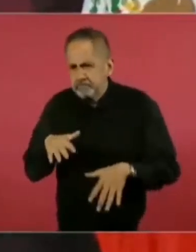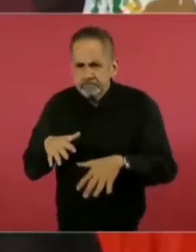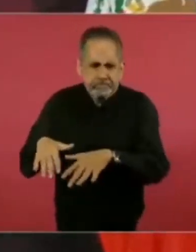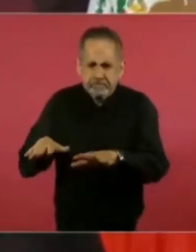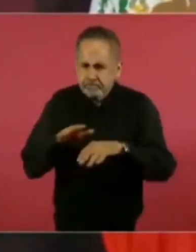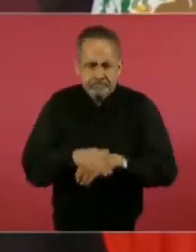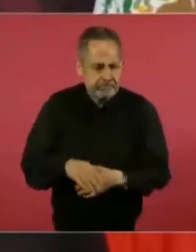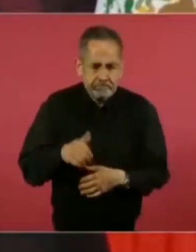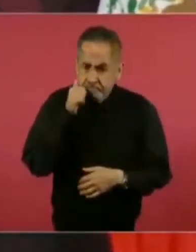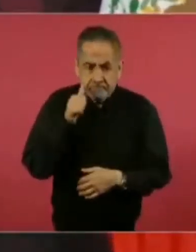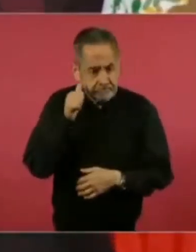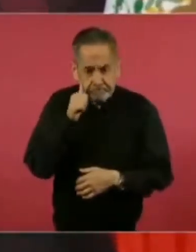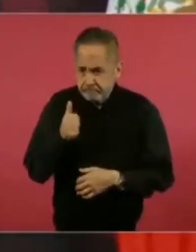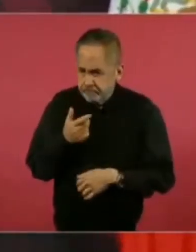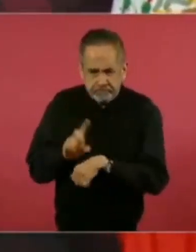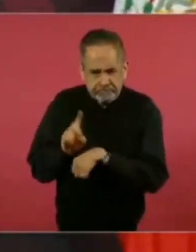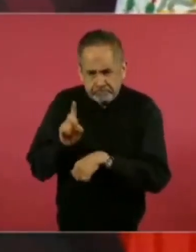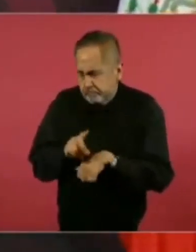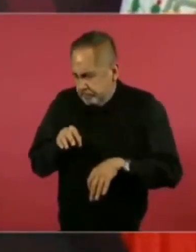todo el tiempo.